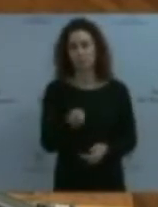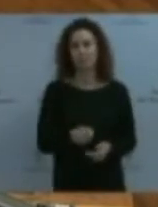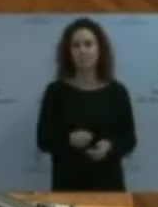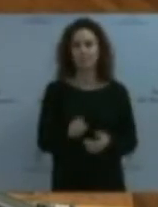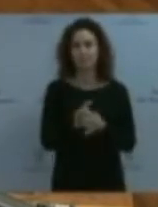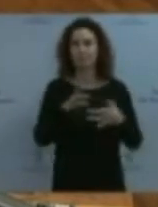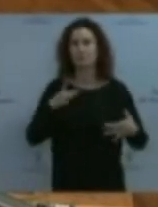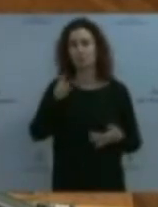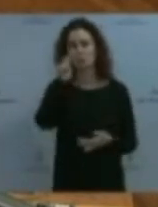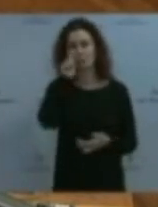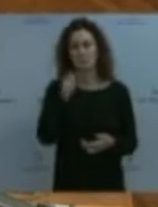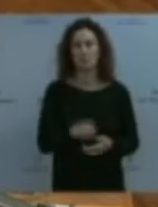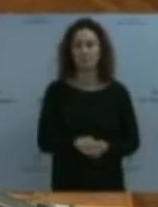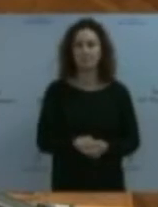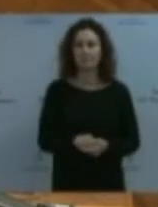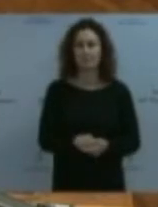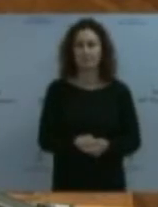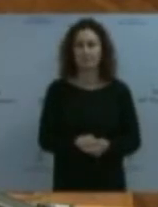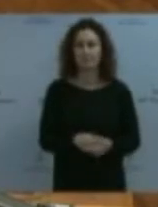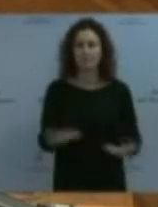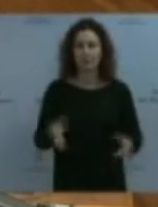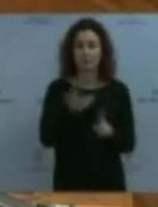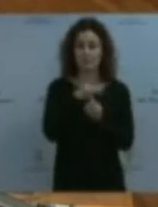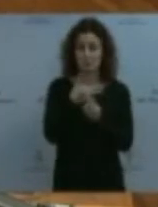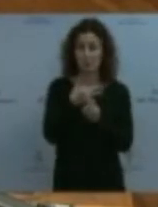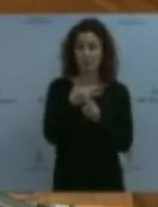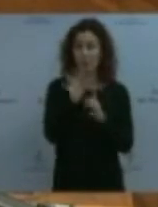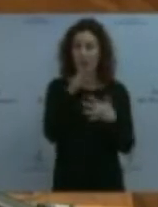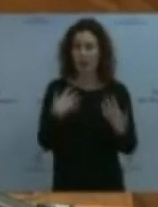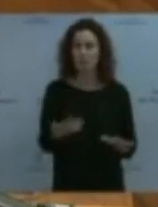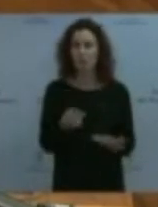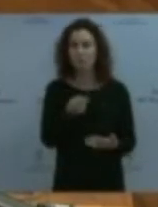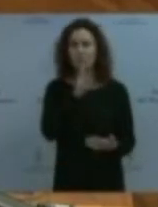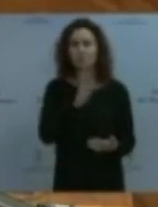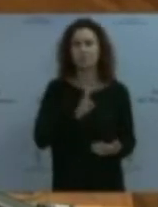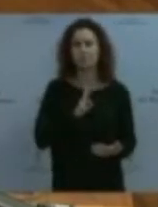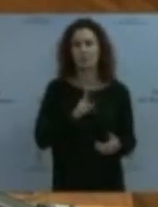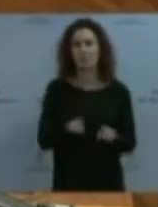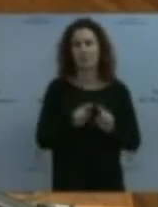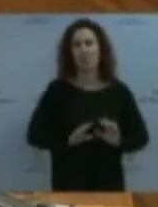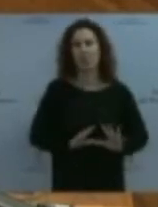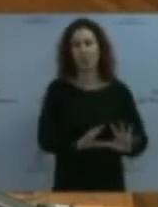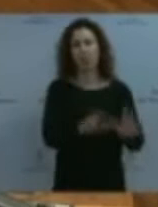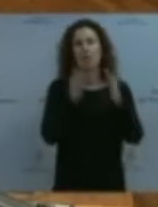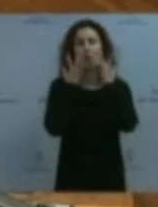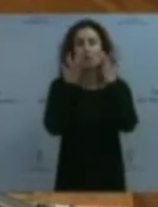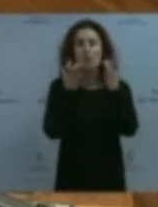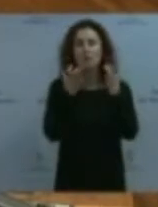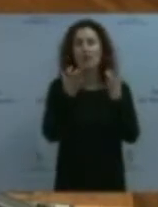respecto a la situación que usted califica como de grave abandono, y así lo expuse la pasada semana en la Comisión de